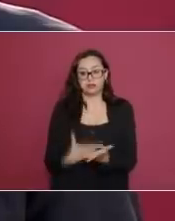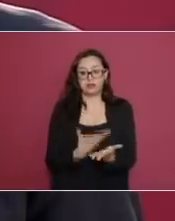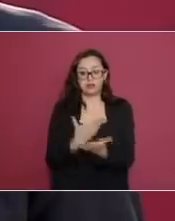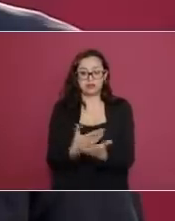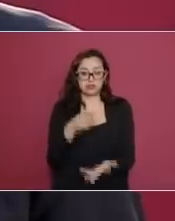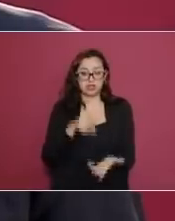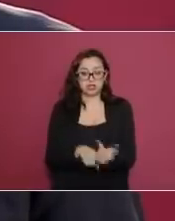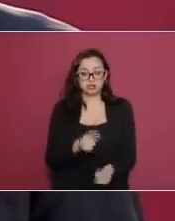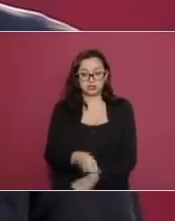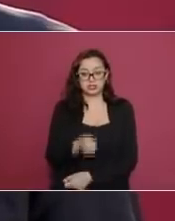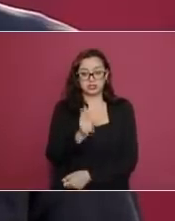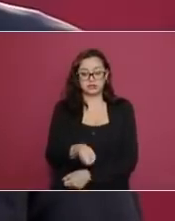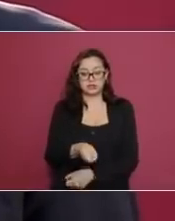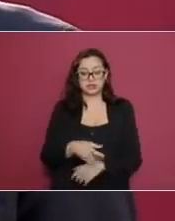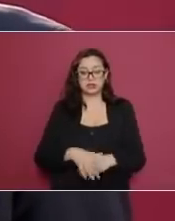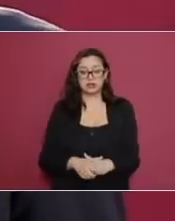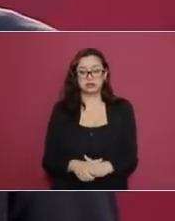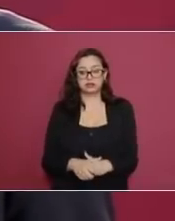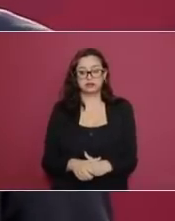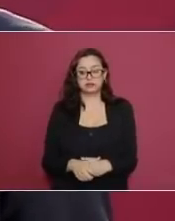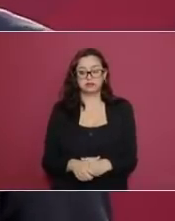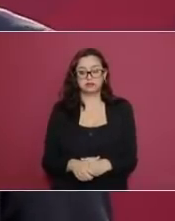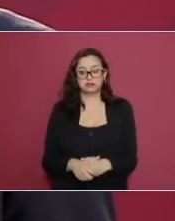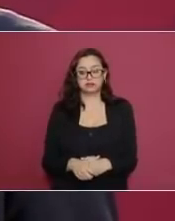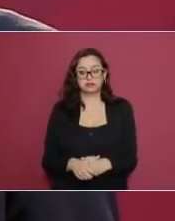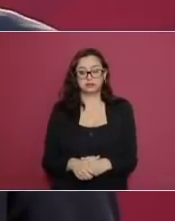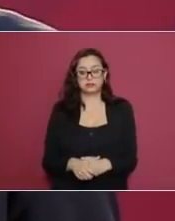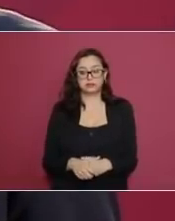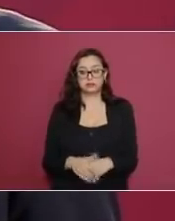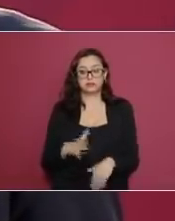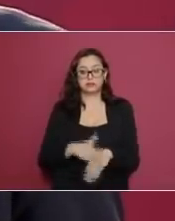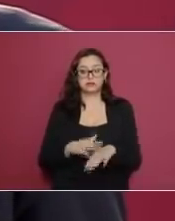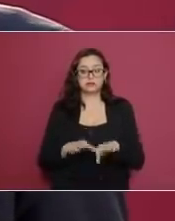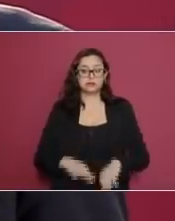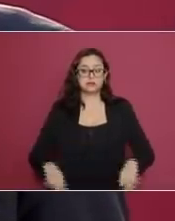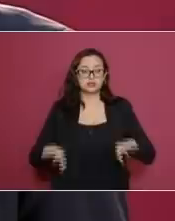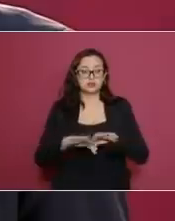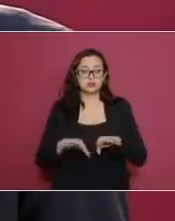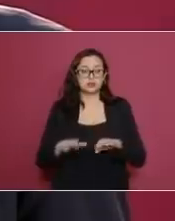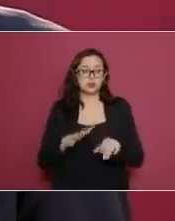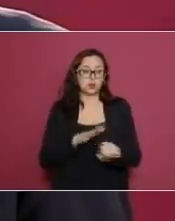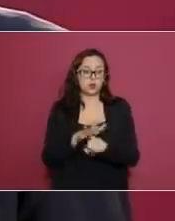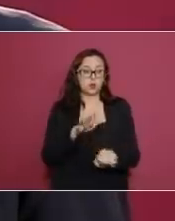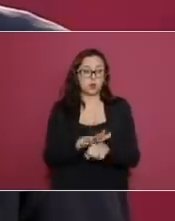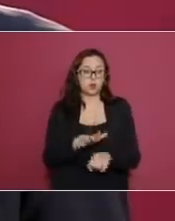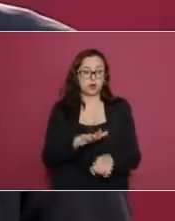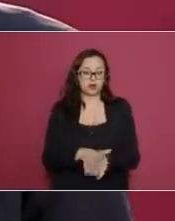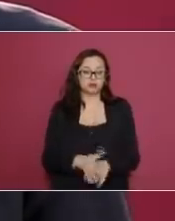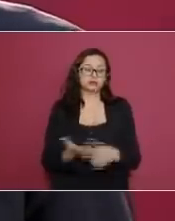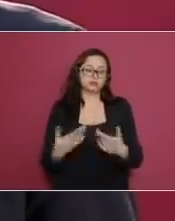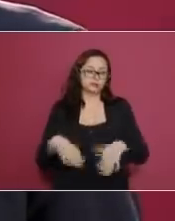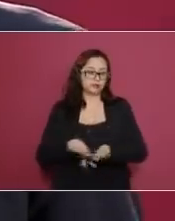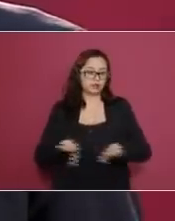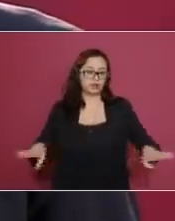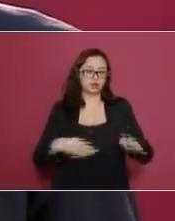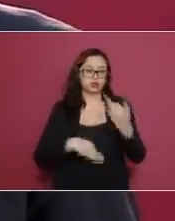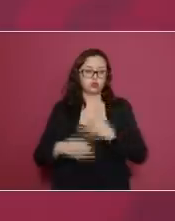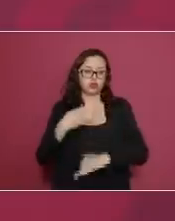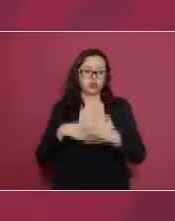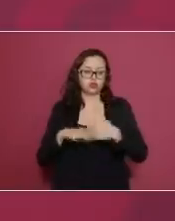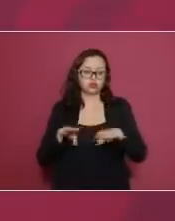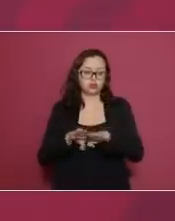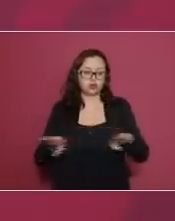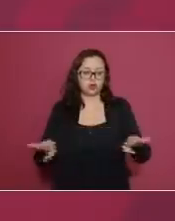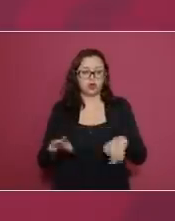incluye precisamente que uno de los términos más importantes del modelo educativo es la equidad. Entonces,